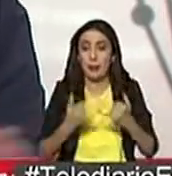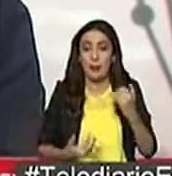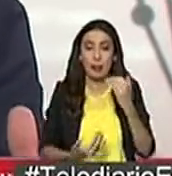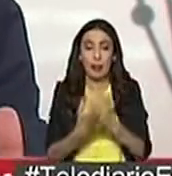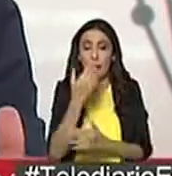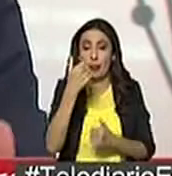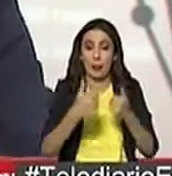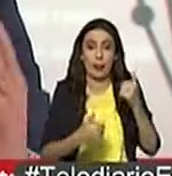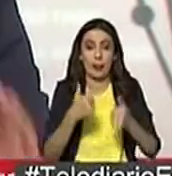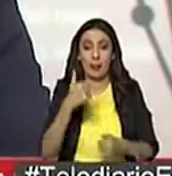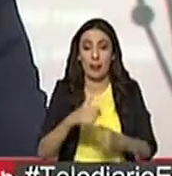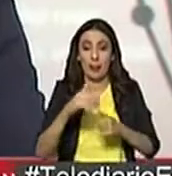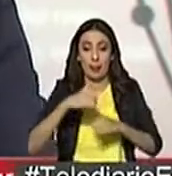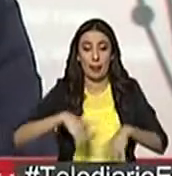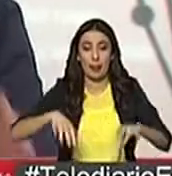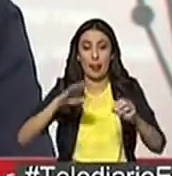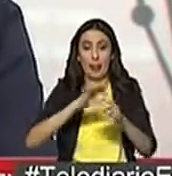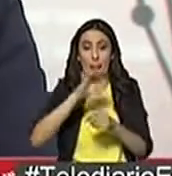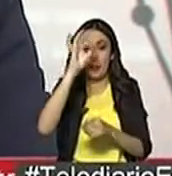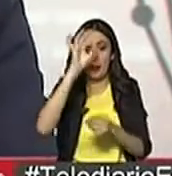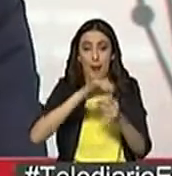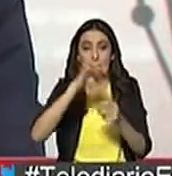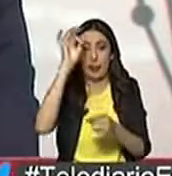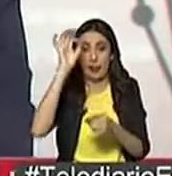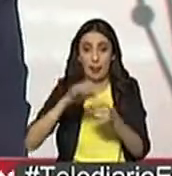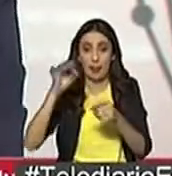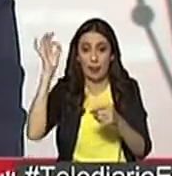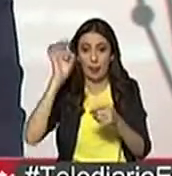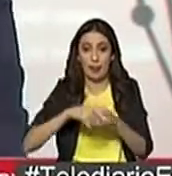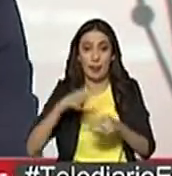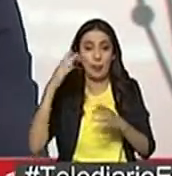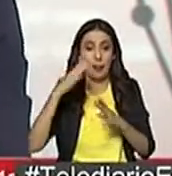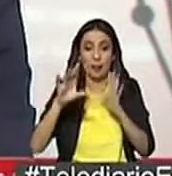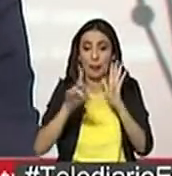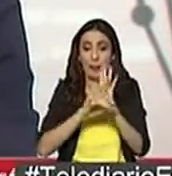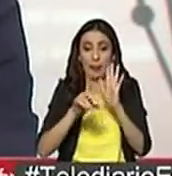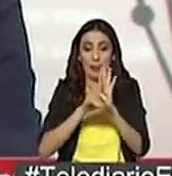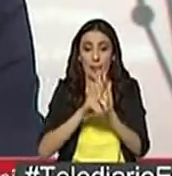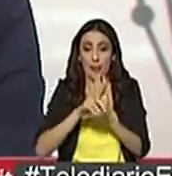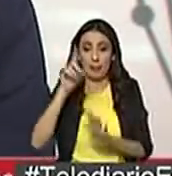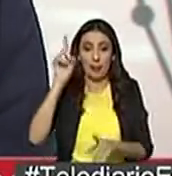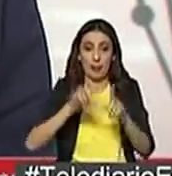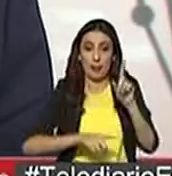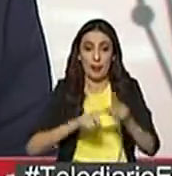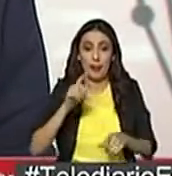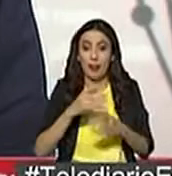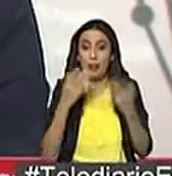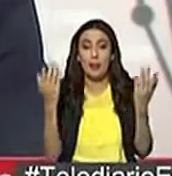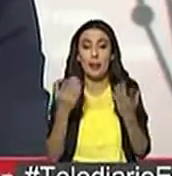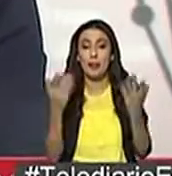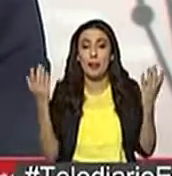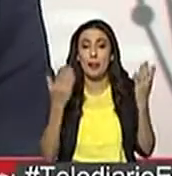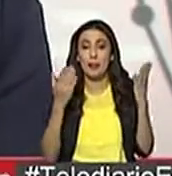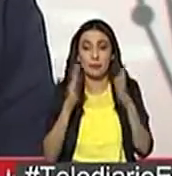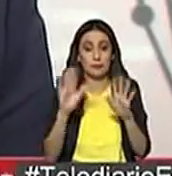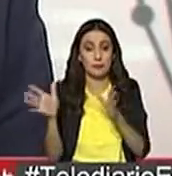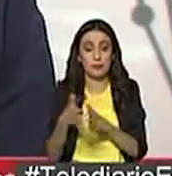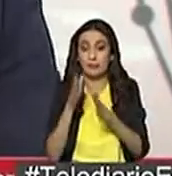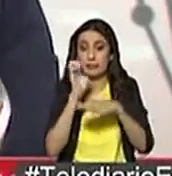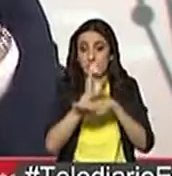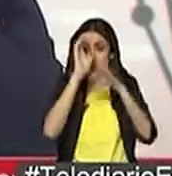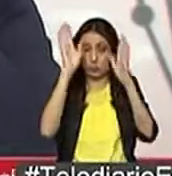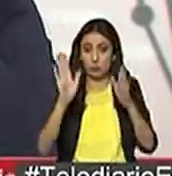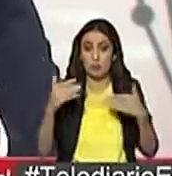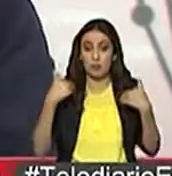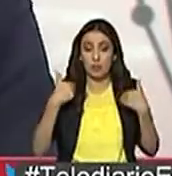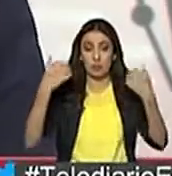y mientras tanto tener la potestad legislativa de mediante decretos, leyes, arreglar este país. Porque ojo una cosa, si los ecuatorianos